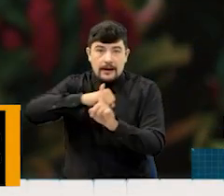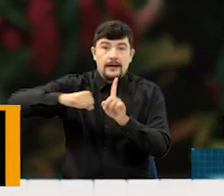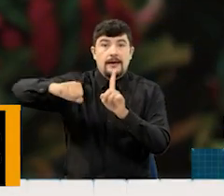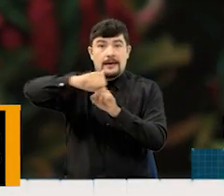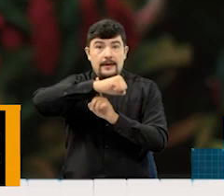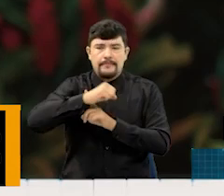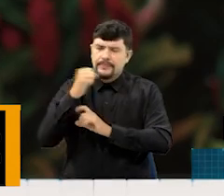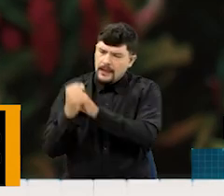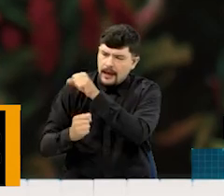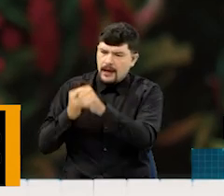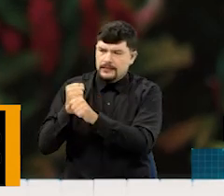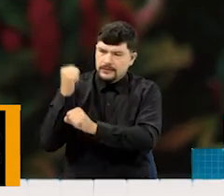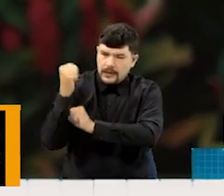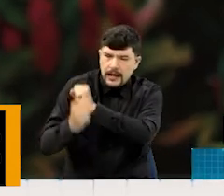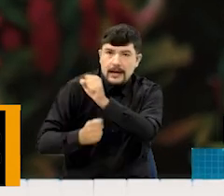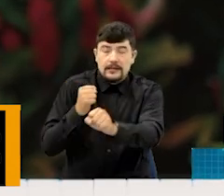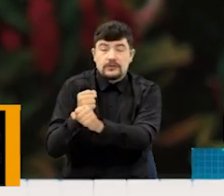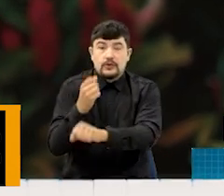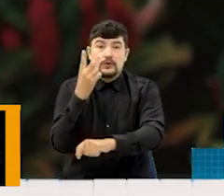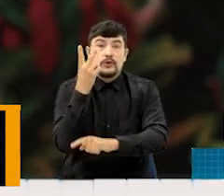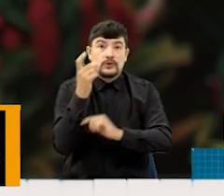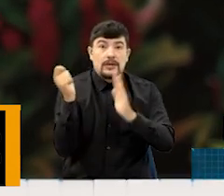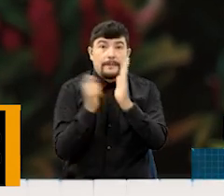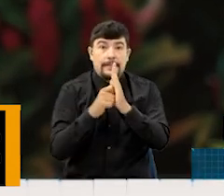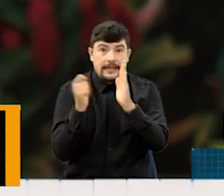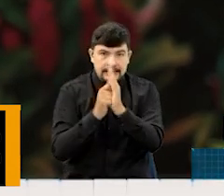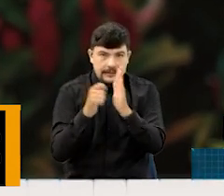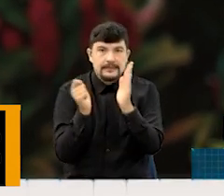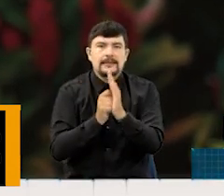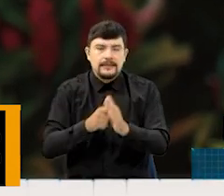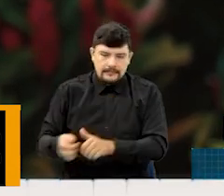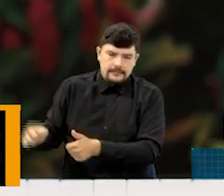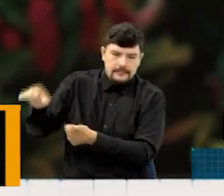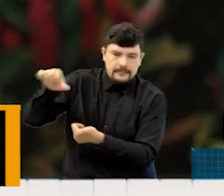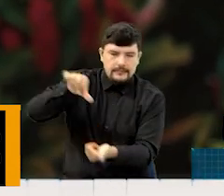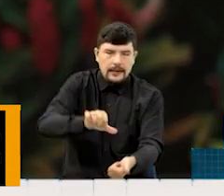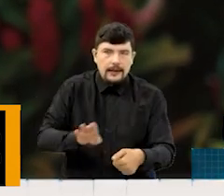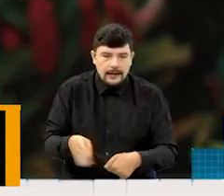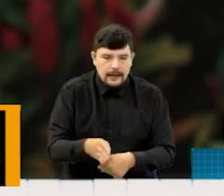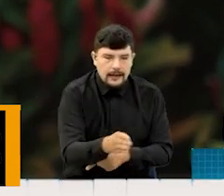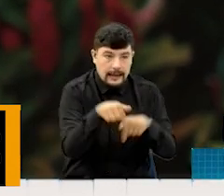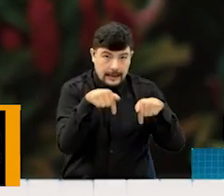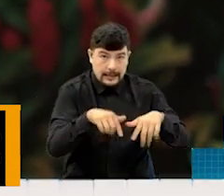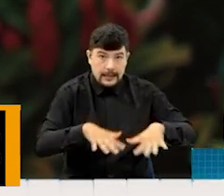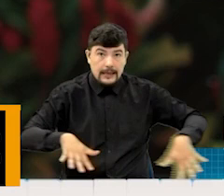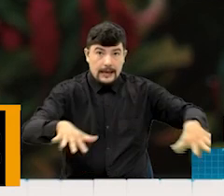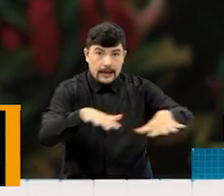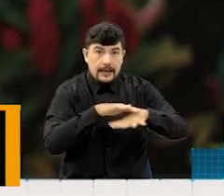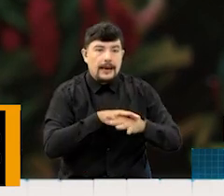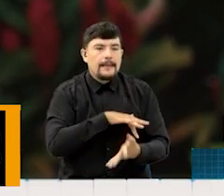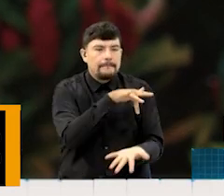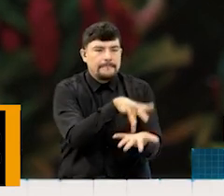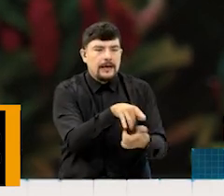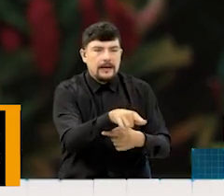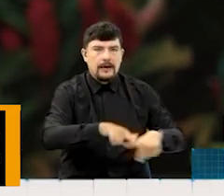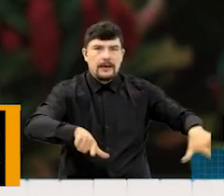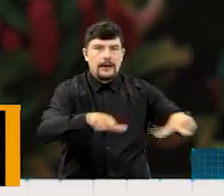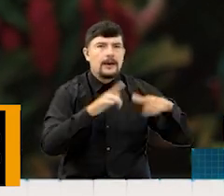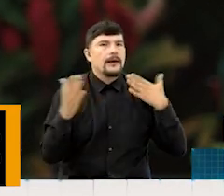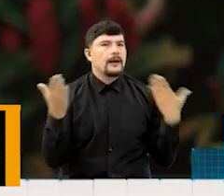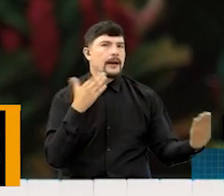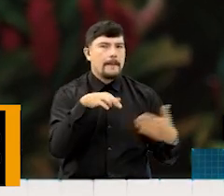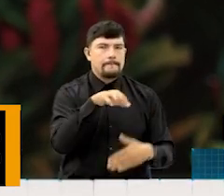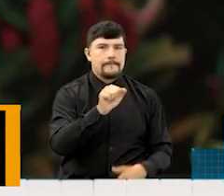En ESA estamos comprometidos con la responsabilidad ambiental y social. Anualmente realizamos dos siembras de